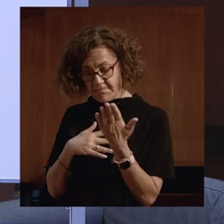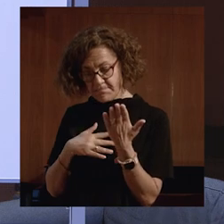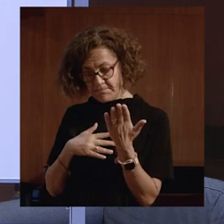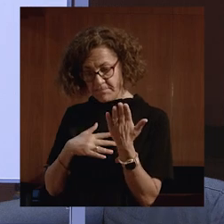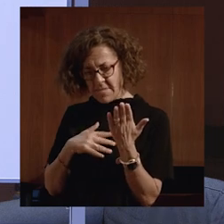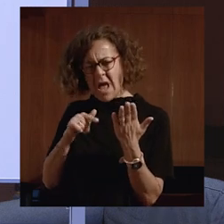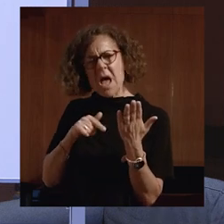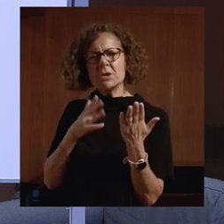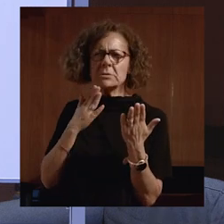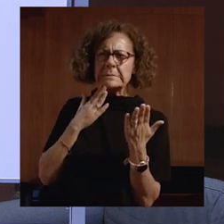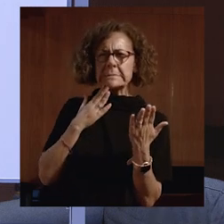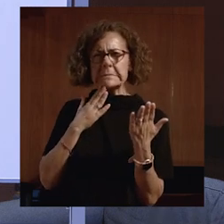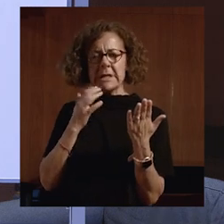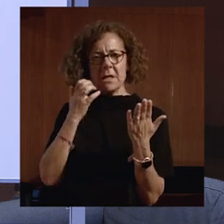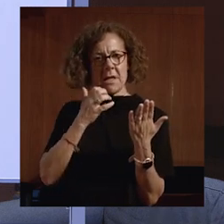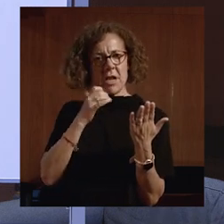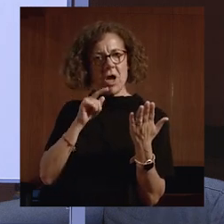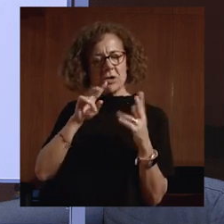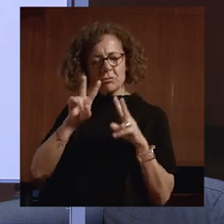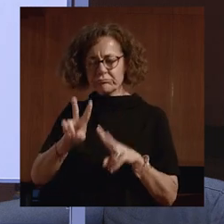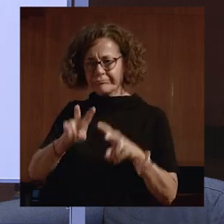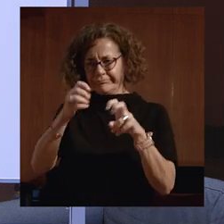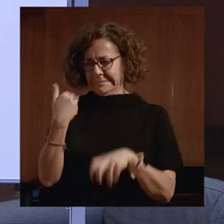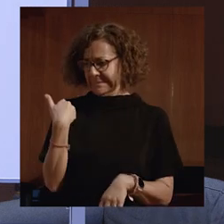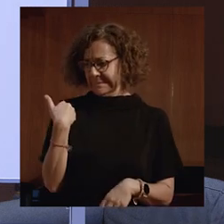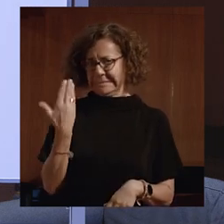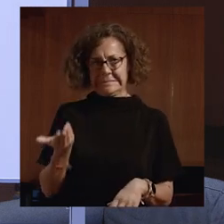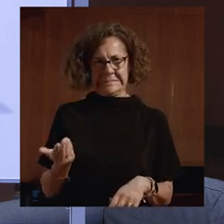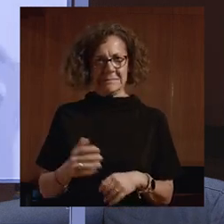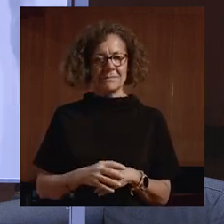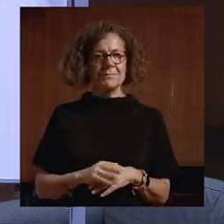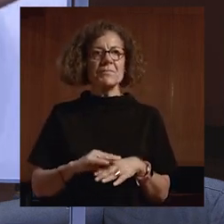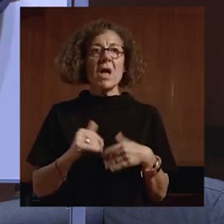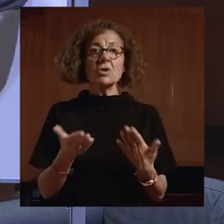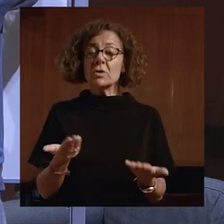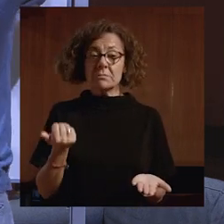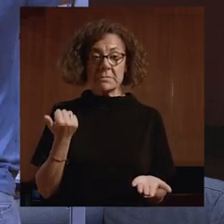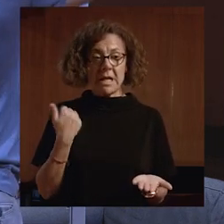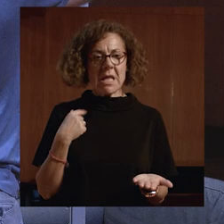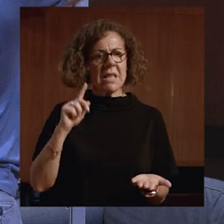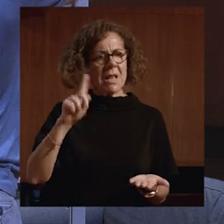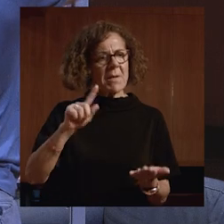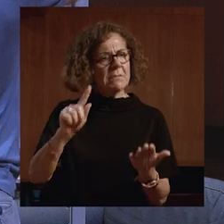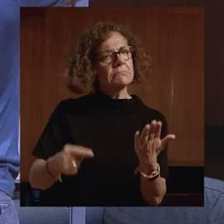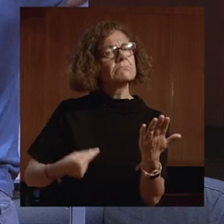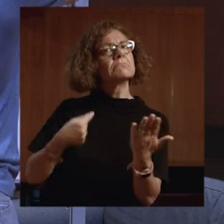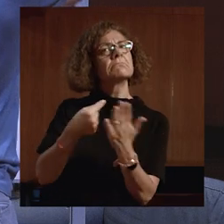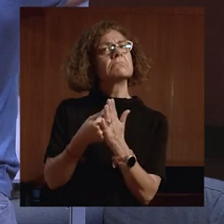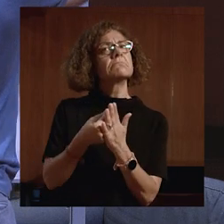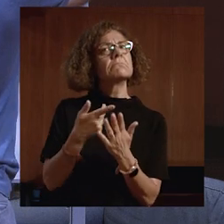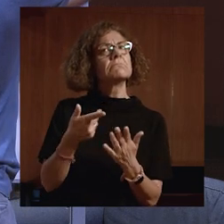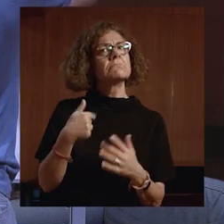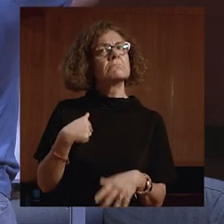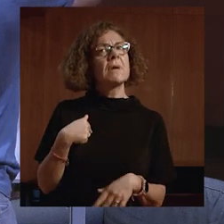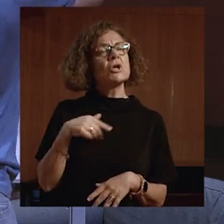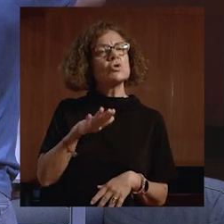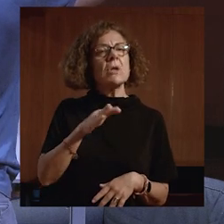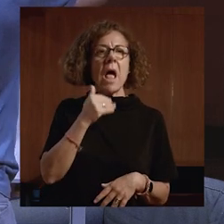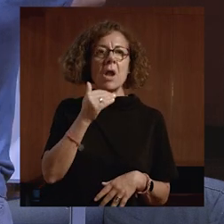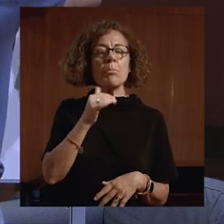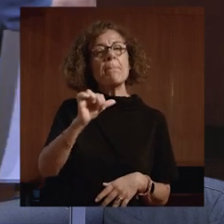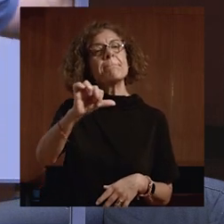es peculiar y es muy reciente en nuestra historia. Entonces, ya que estoy, lo escrito lleva un poco a lo